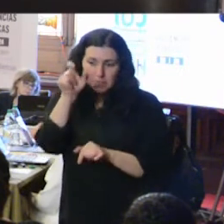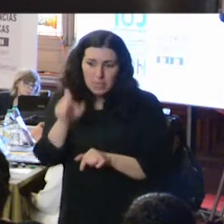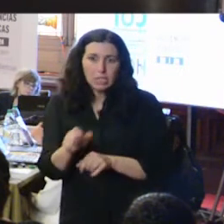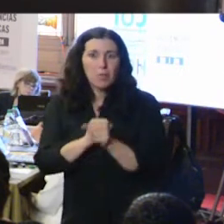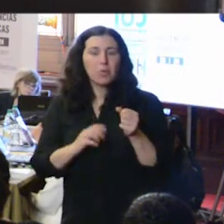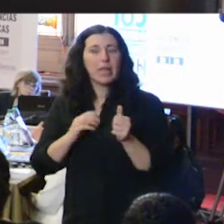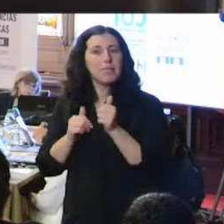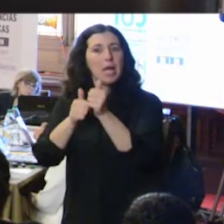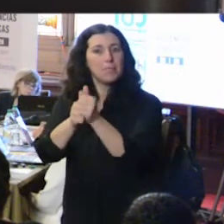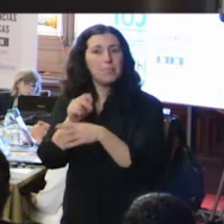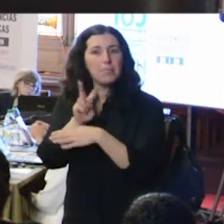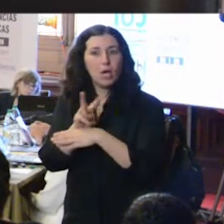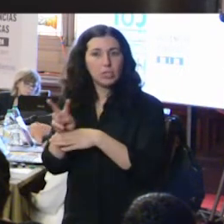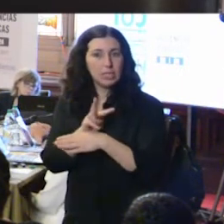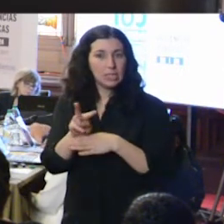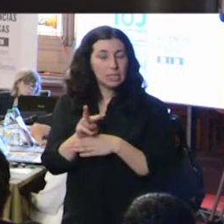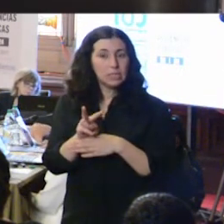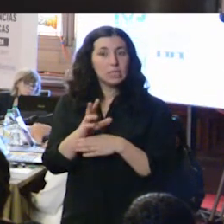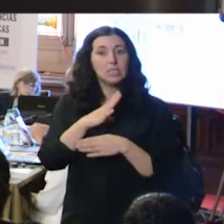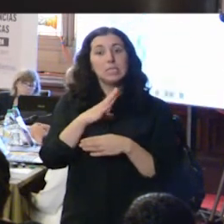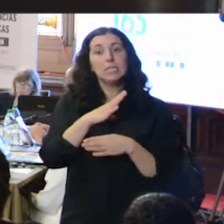si infortunadamente